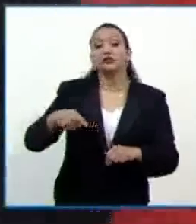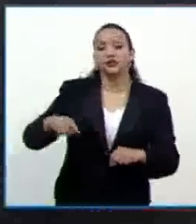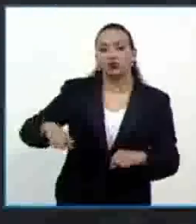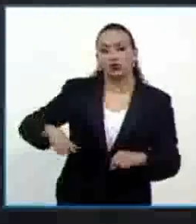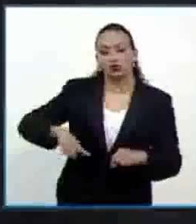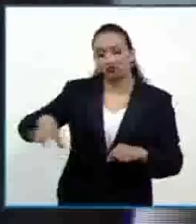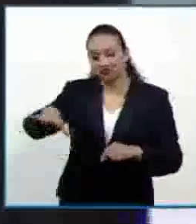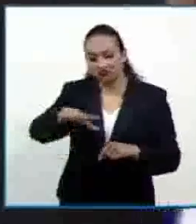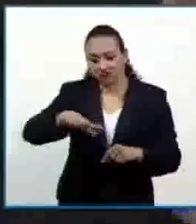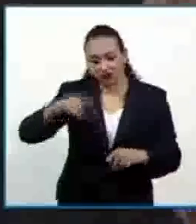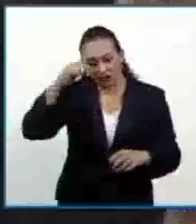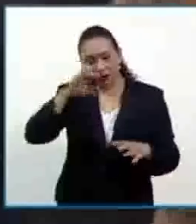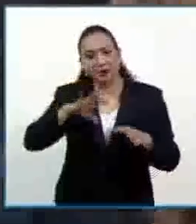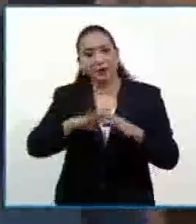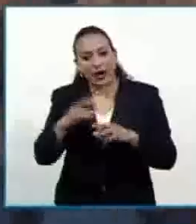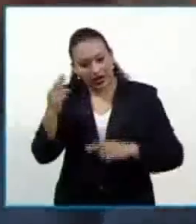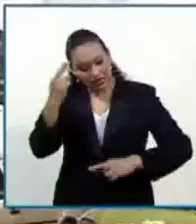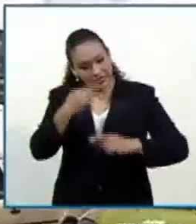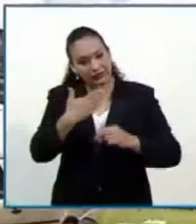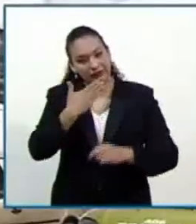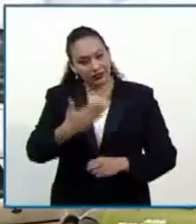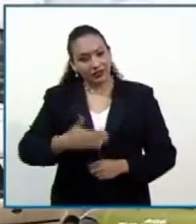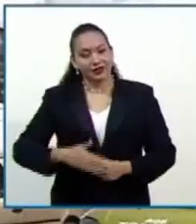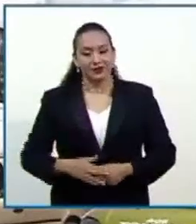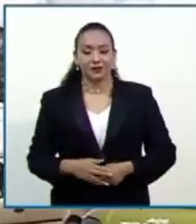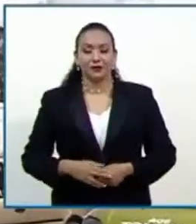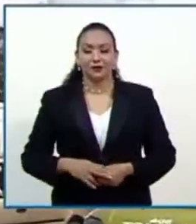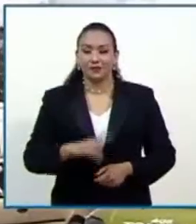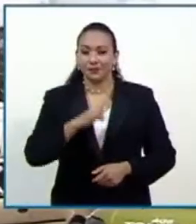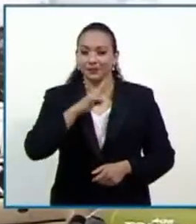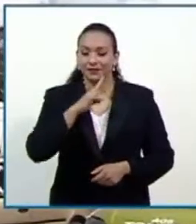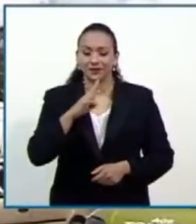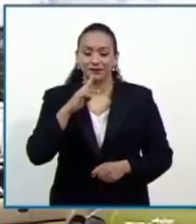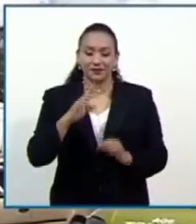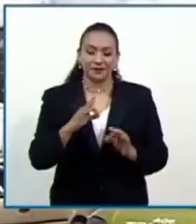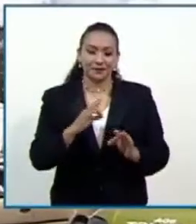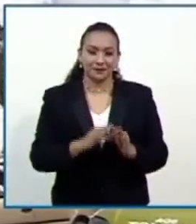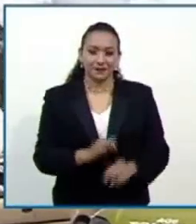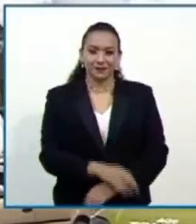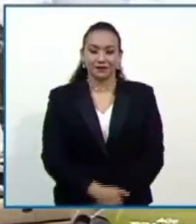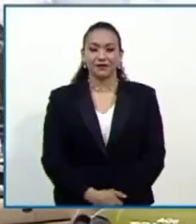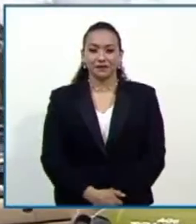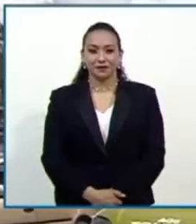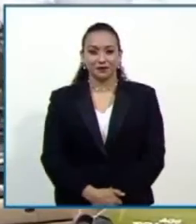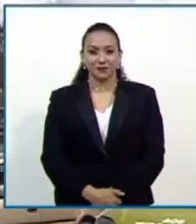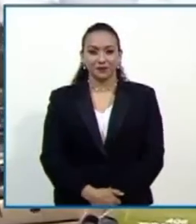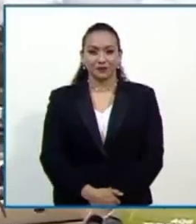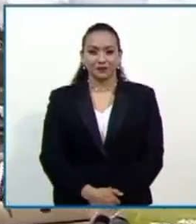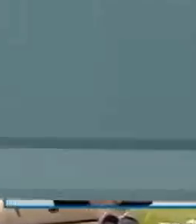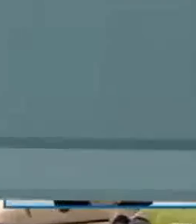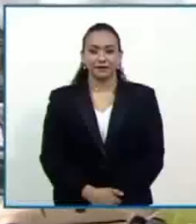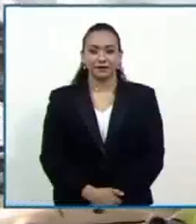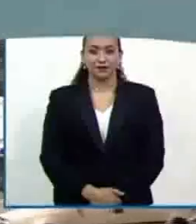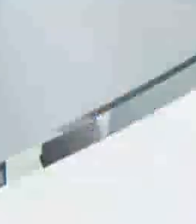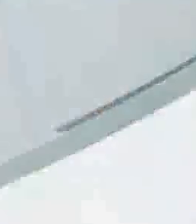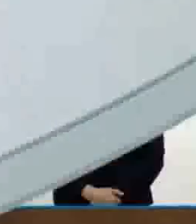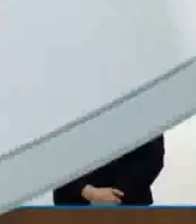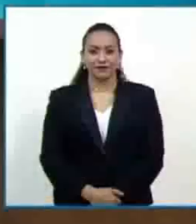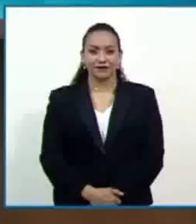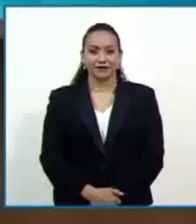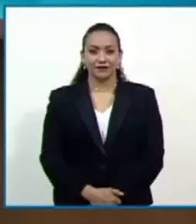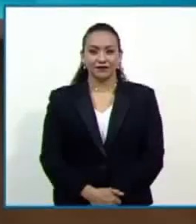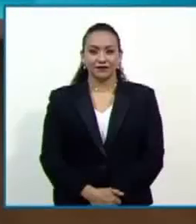analizar detenidamente estos temas. Para el canal del Poder Judicial de la Federación, Jesús Daza.